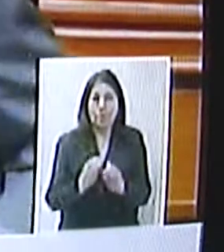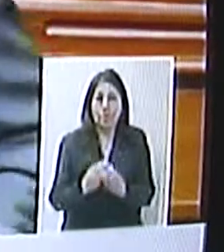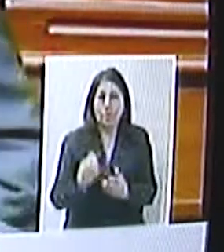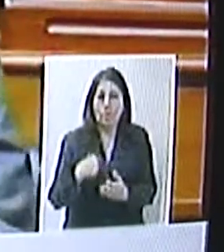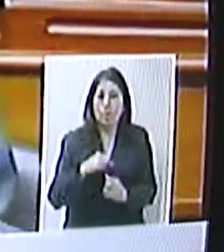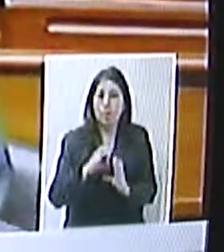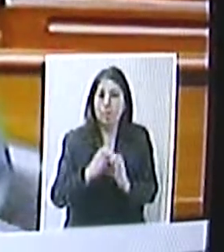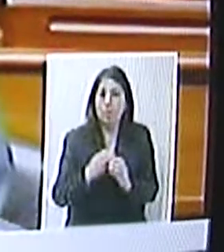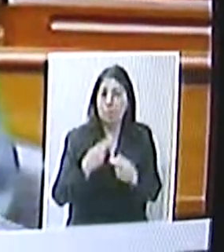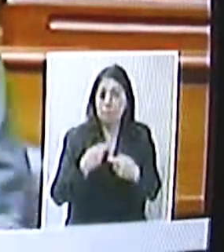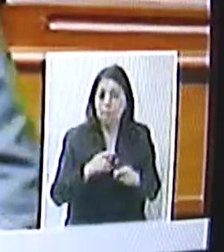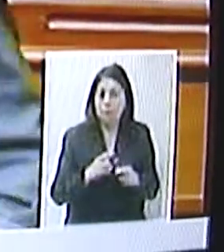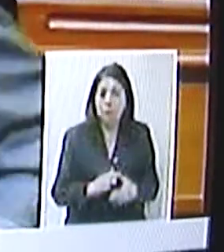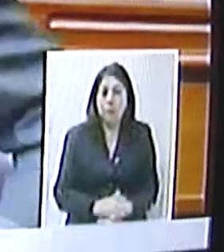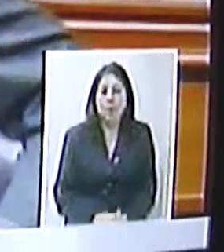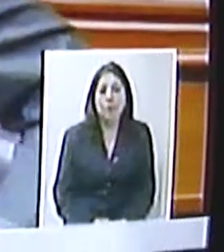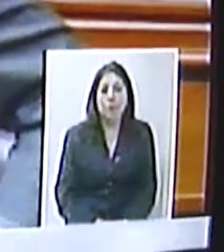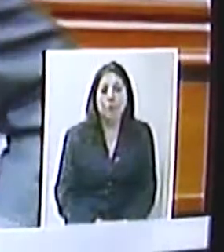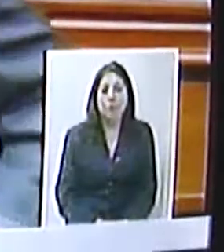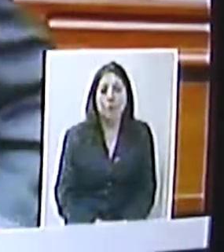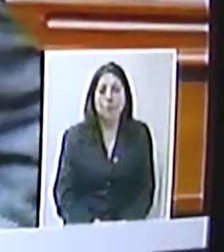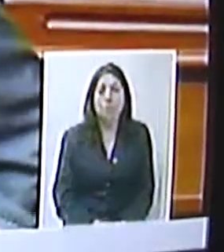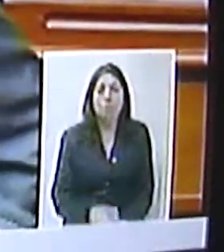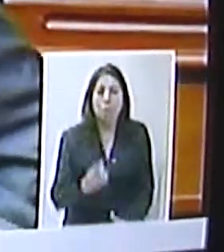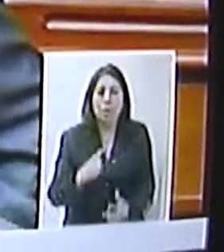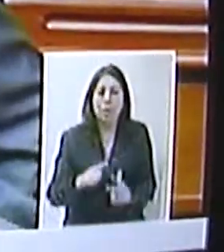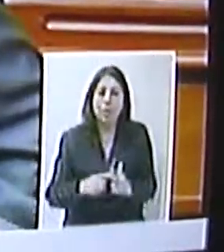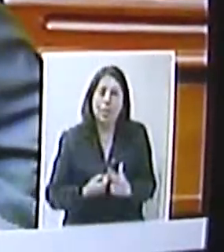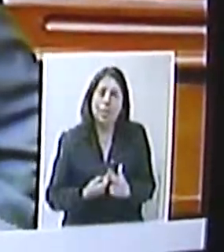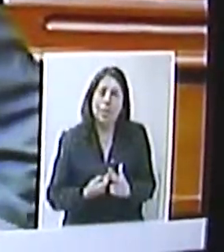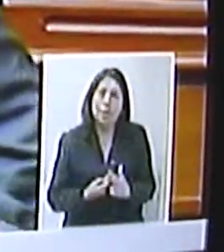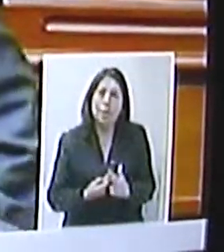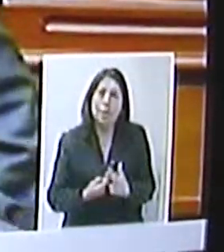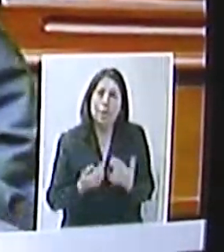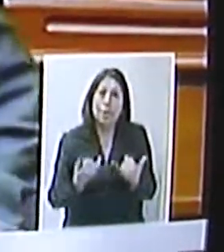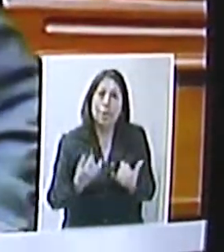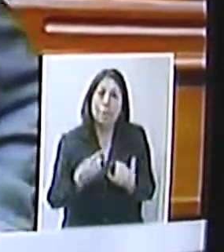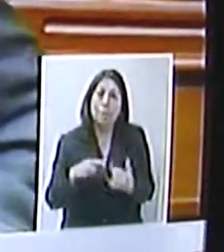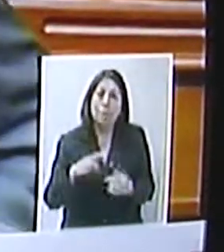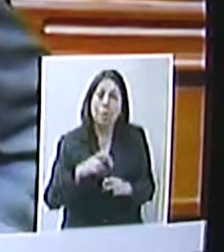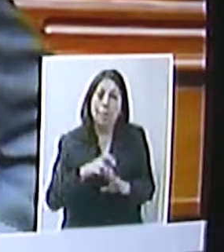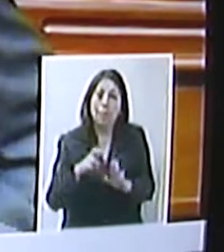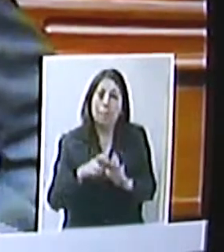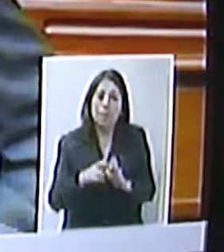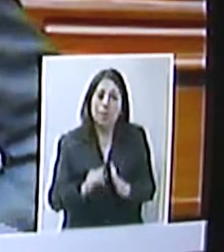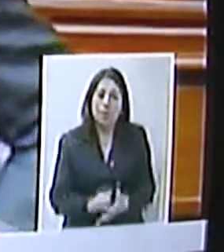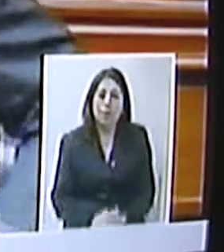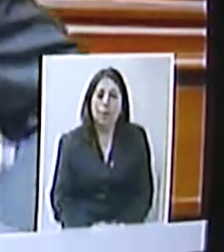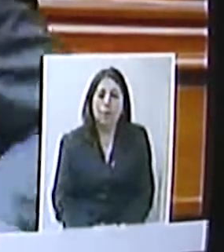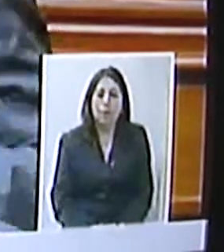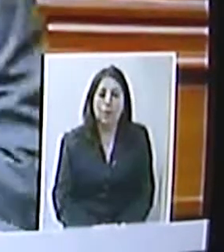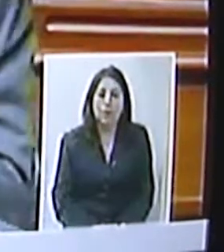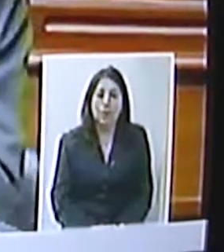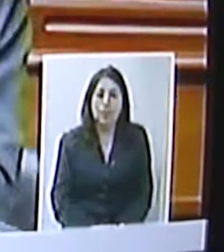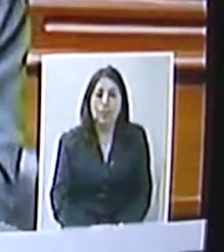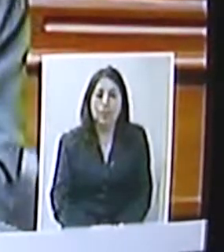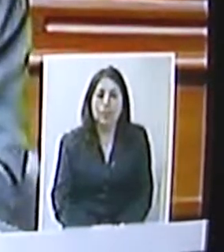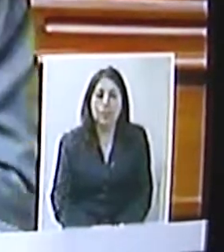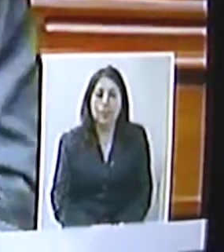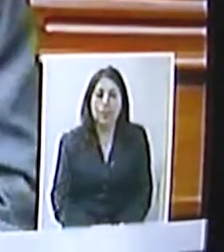nuestro Congreso se pronuncie por el inicio de este megaproyecto. Señor